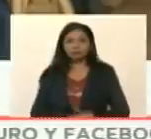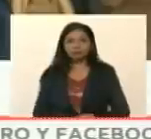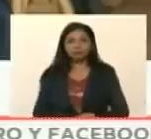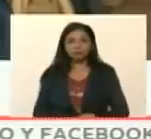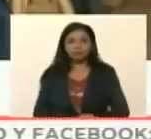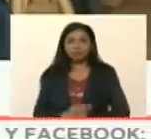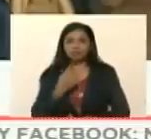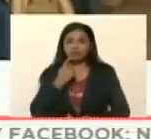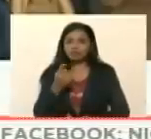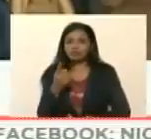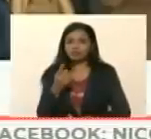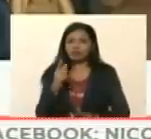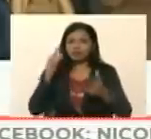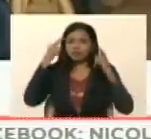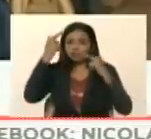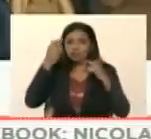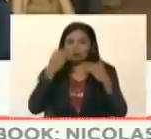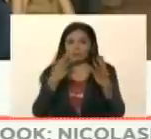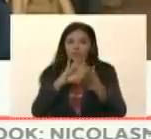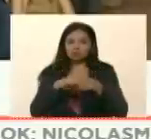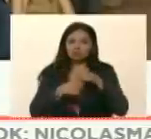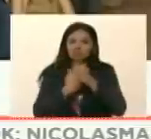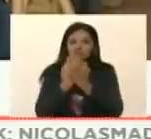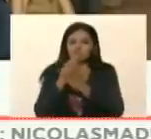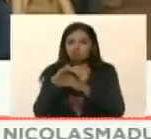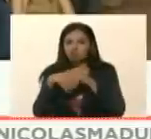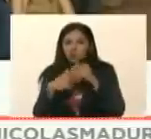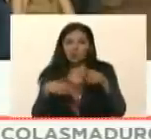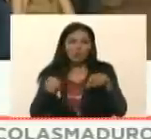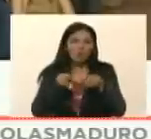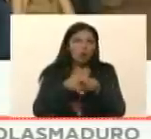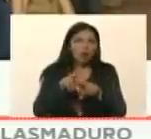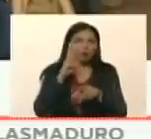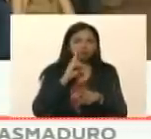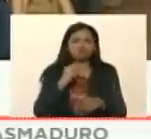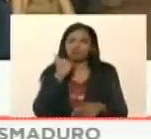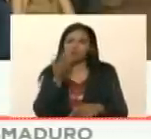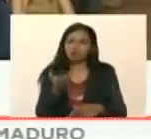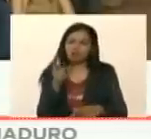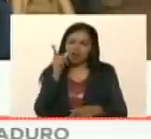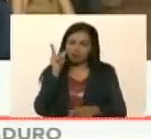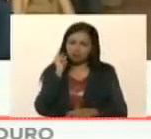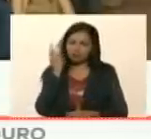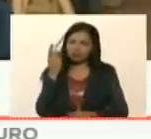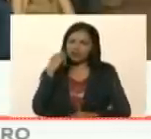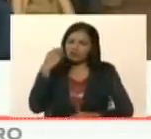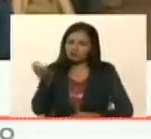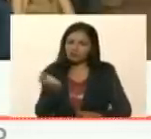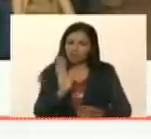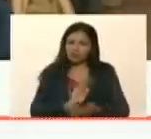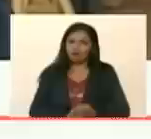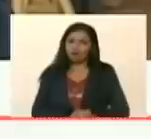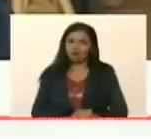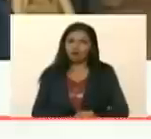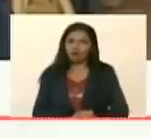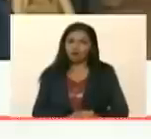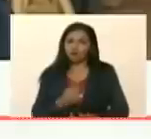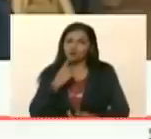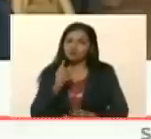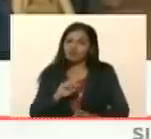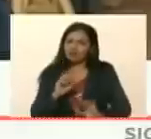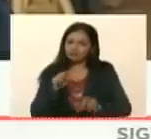Ella dice que el chavismo ha manoseado a Bolívar. Grosera, no sea grosera, Juana Uribe. No digas